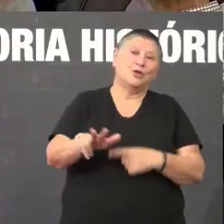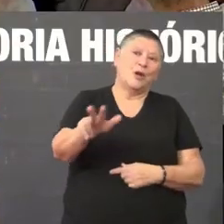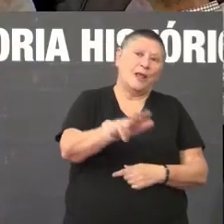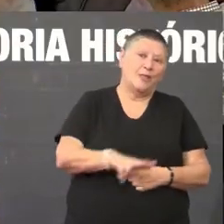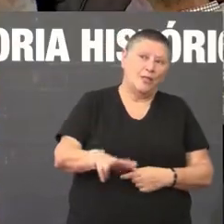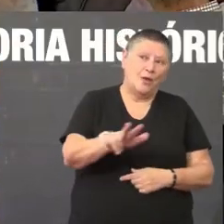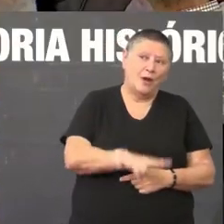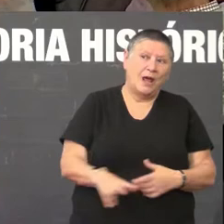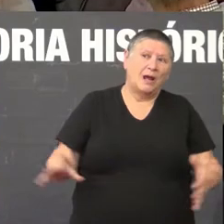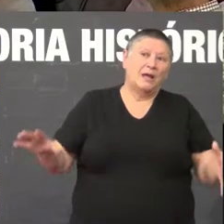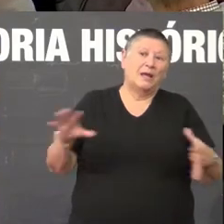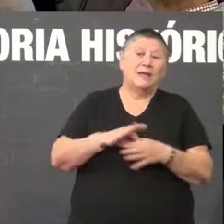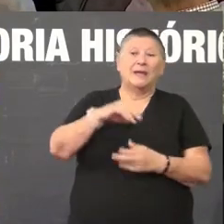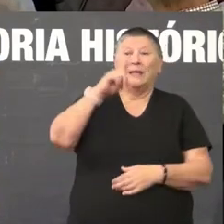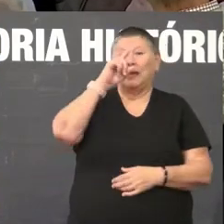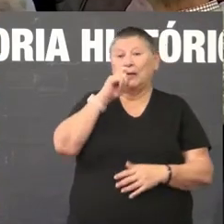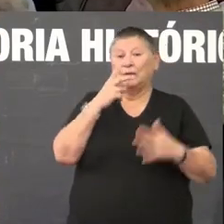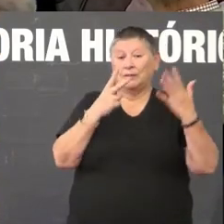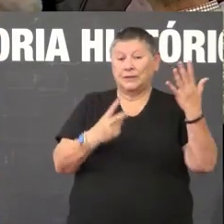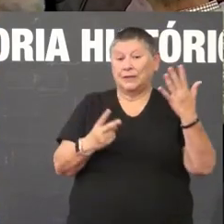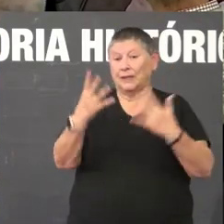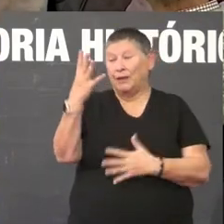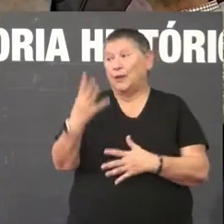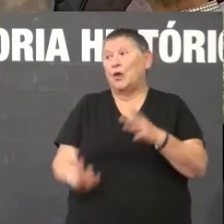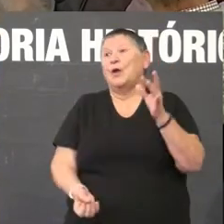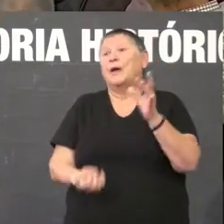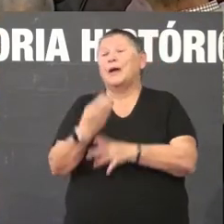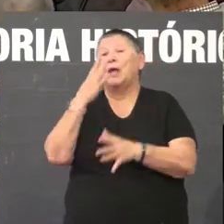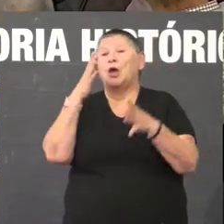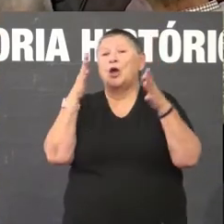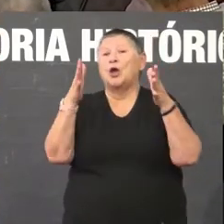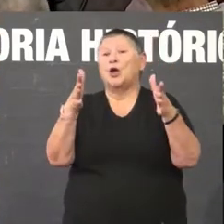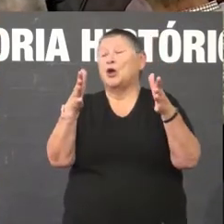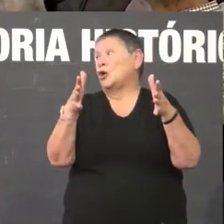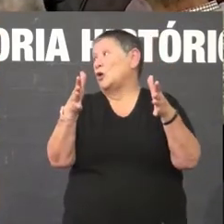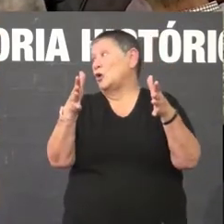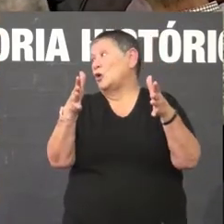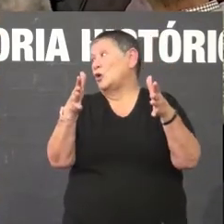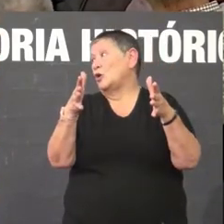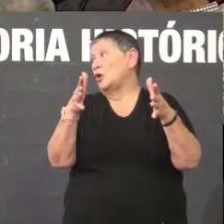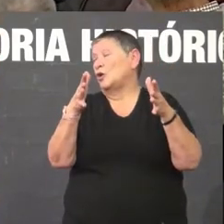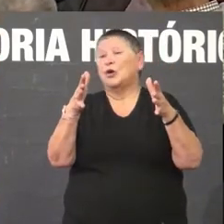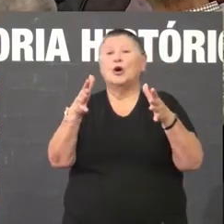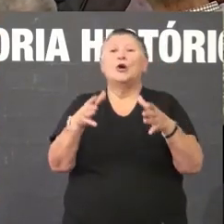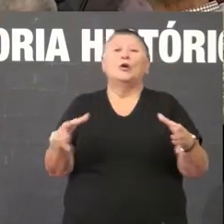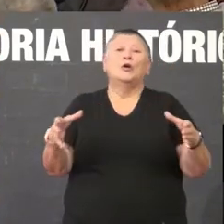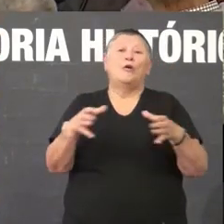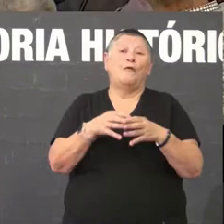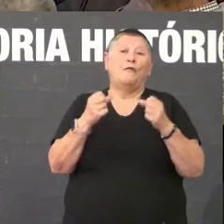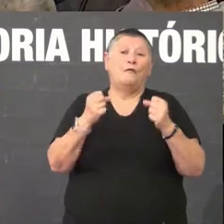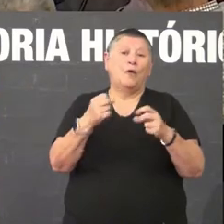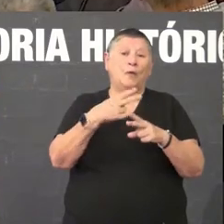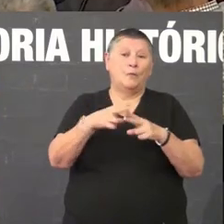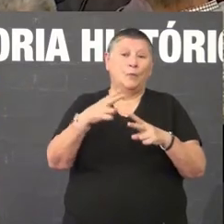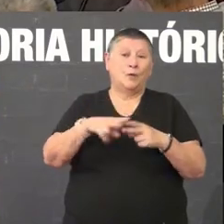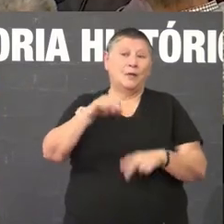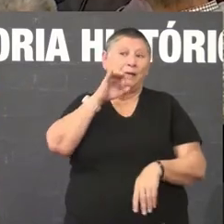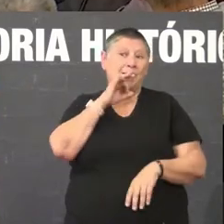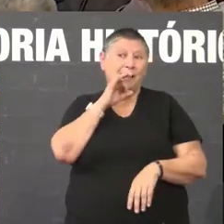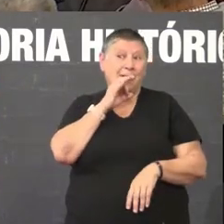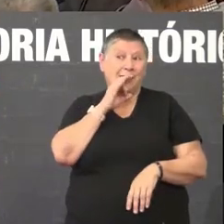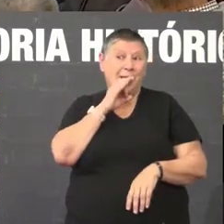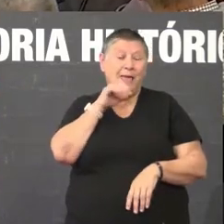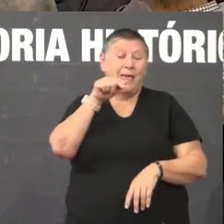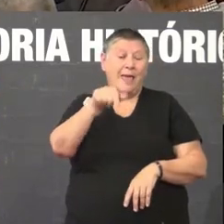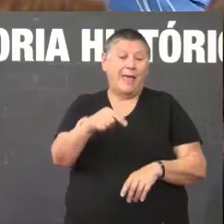en 1975, crean o Consello de Forzas Políticas Galegas, no que